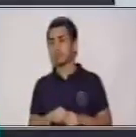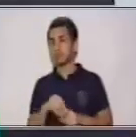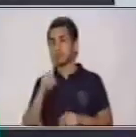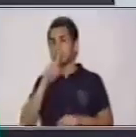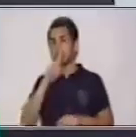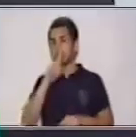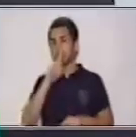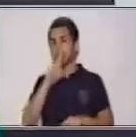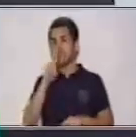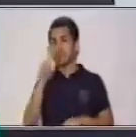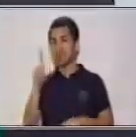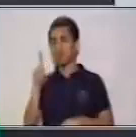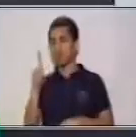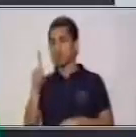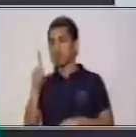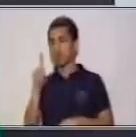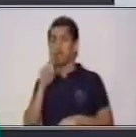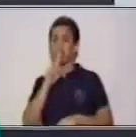112.